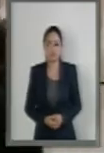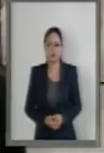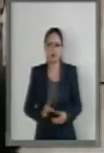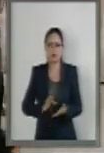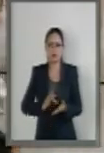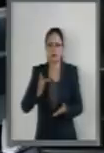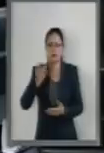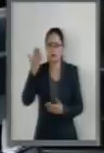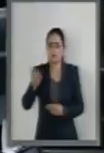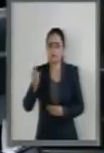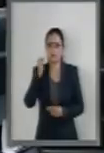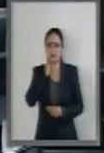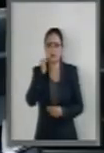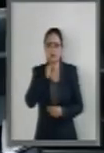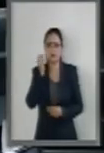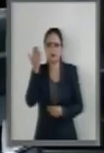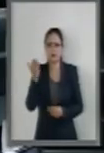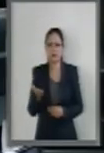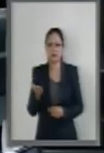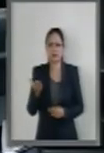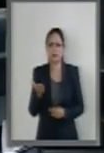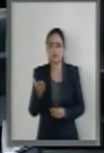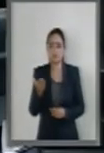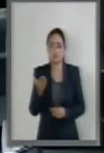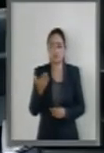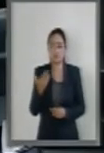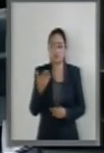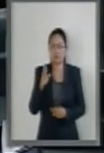Gracias, senador Burques. Lo felicitamos.